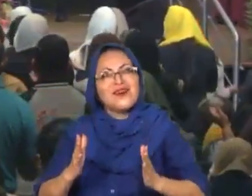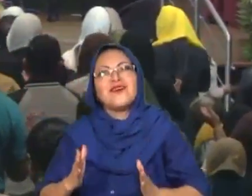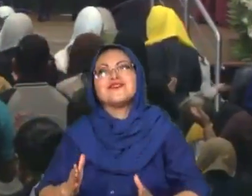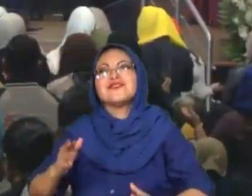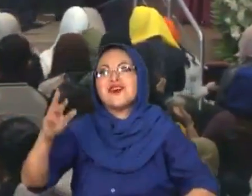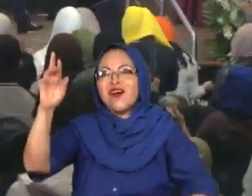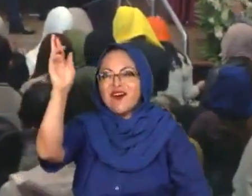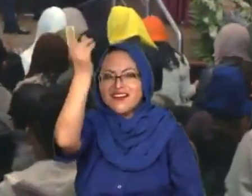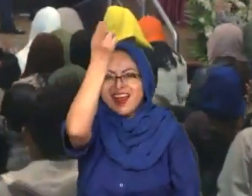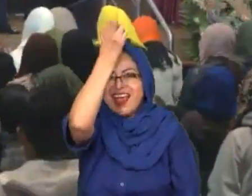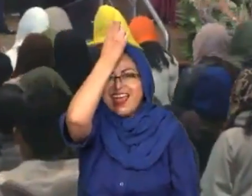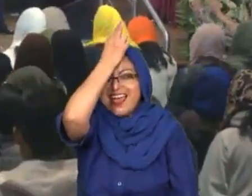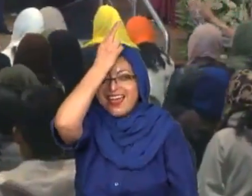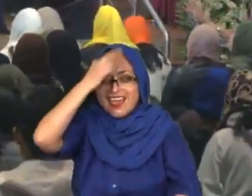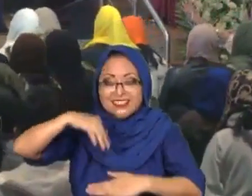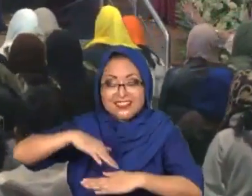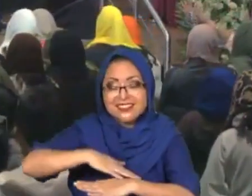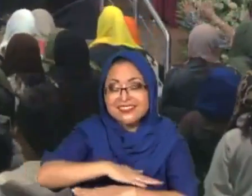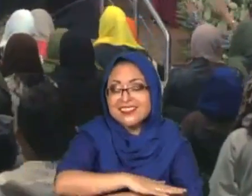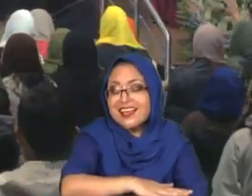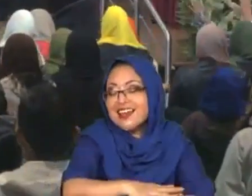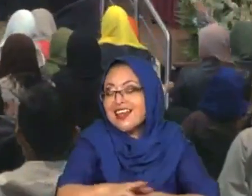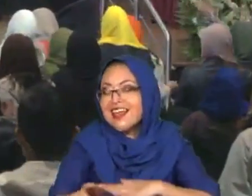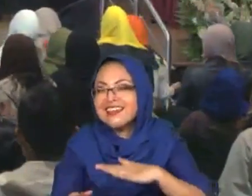de Reyes,